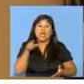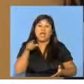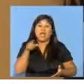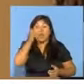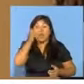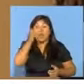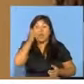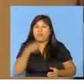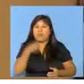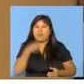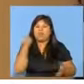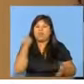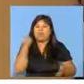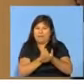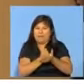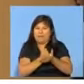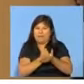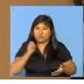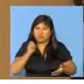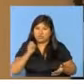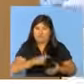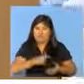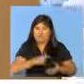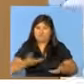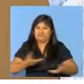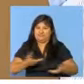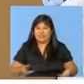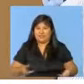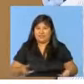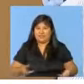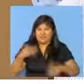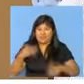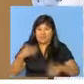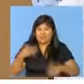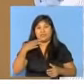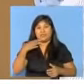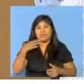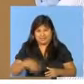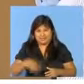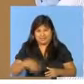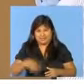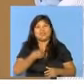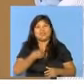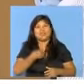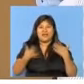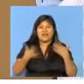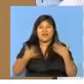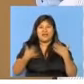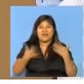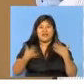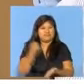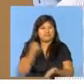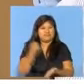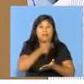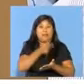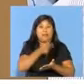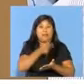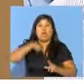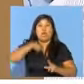en esto estamos pensando y yo creo que nos vamos a apresurar para tentarlo porque destinaba te va a parecer digamos a alguien que